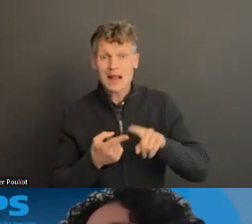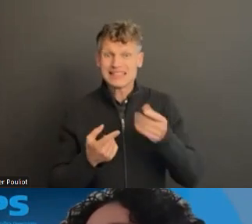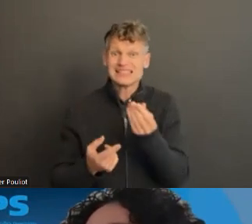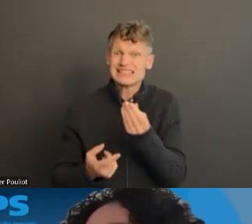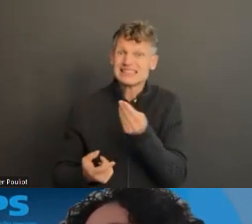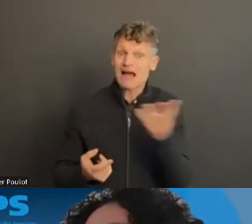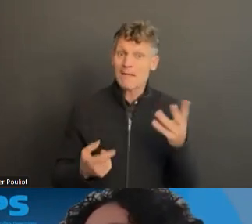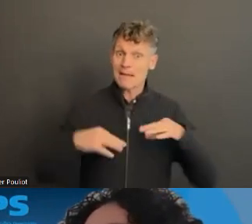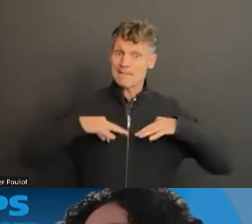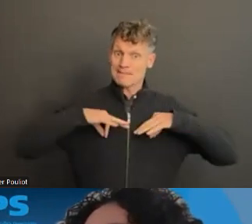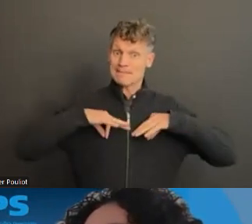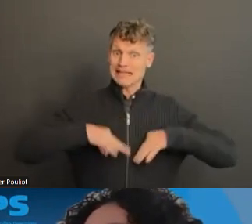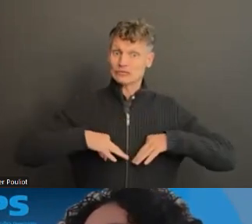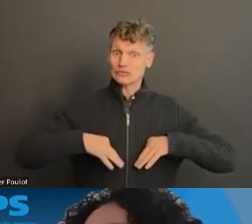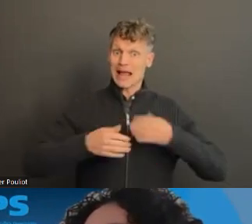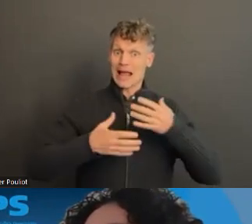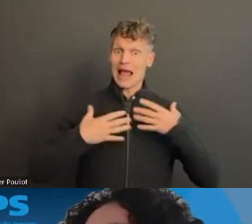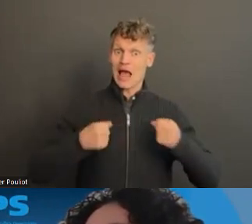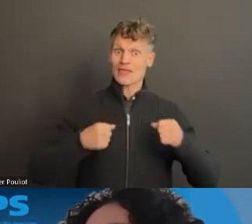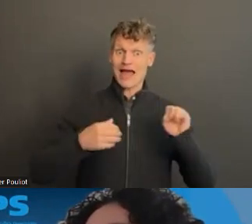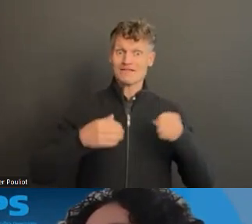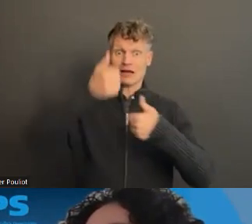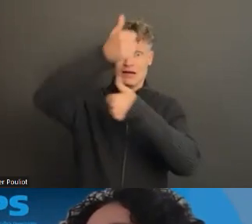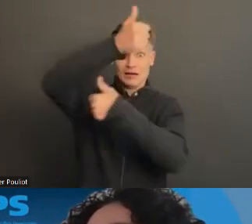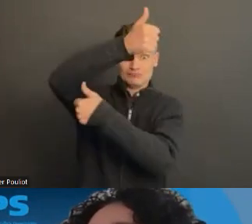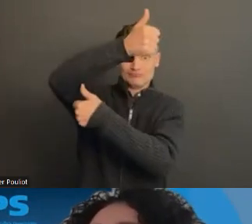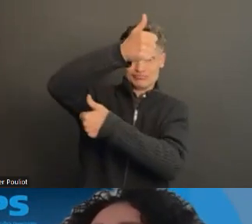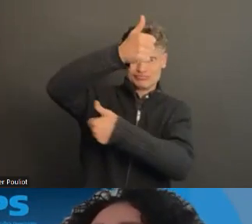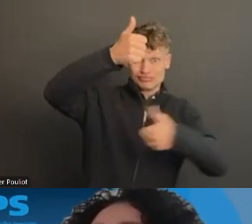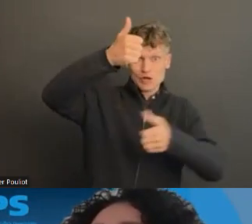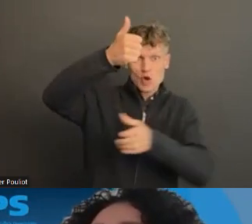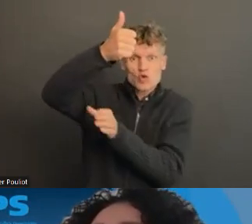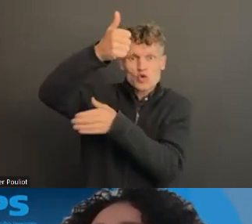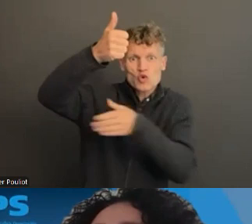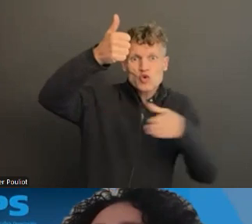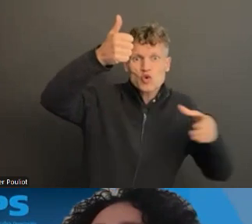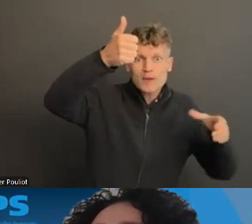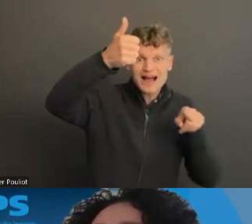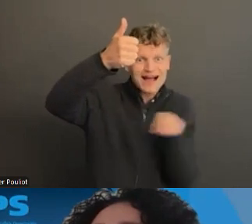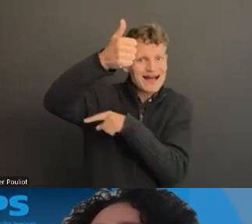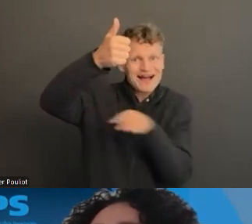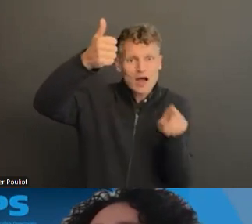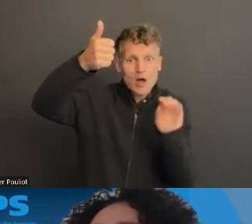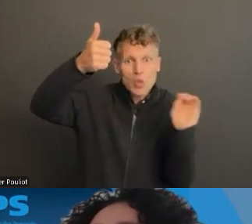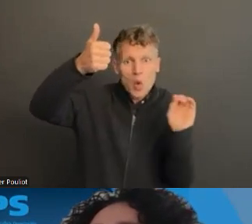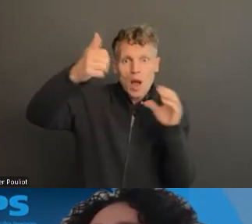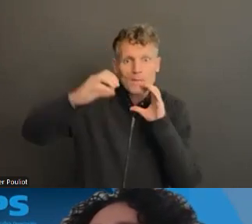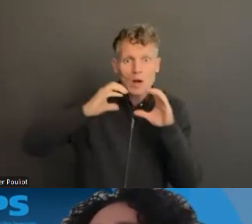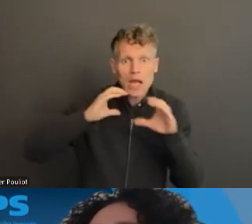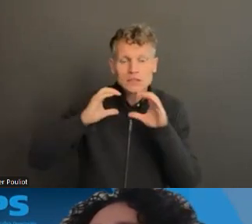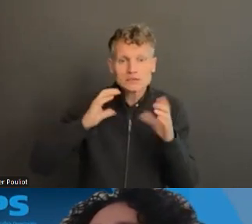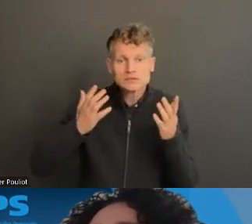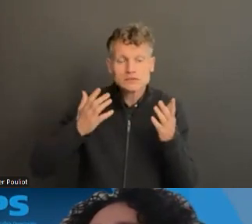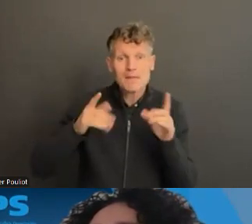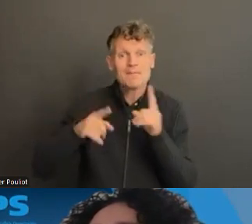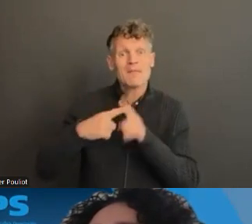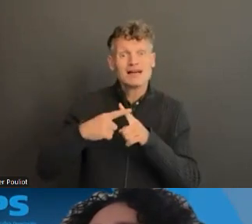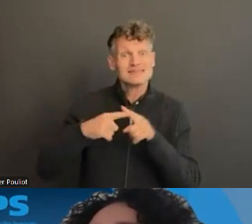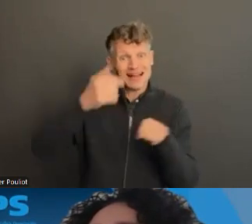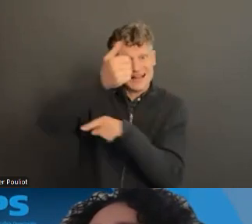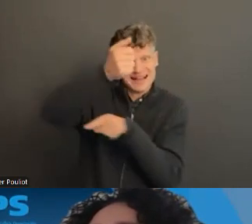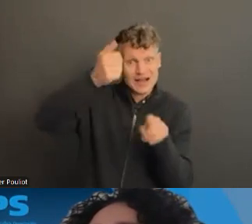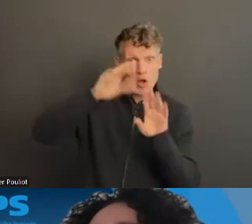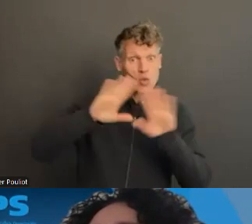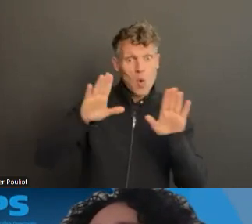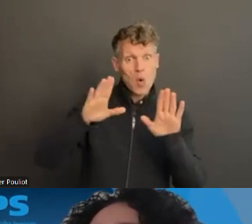bajo el mismo Ministerio de Salud no tenemos ni siquiera el diálogo entablado para poder aprovechar estas sinergias, estas colaboraciones, para trabajar con